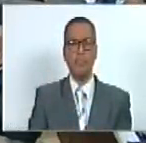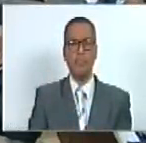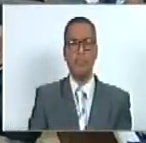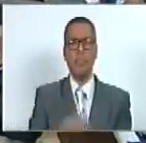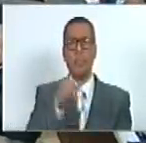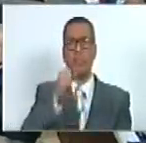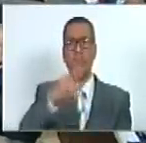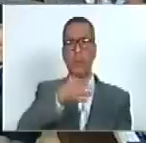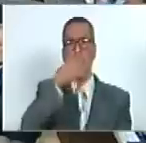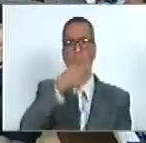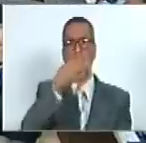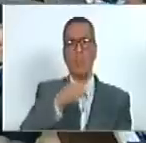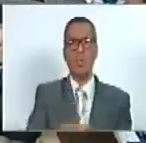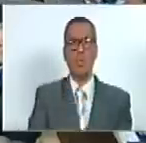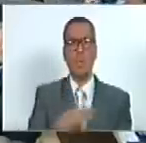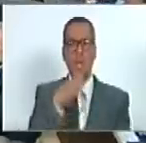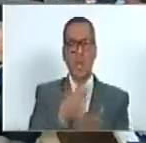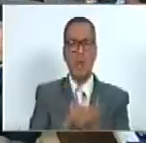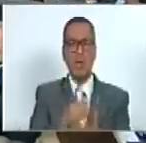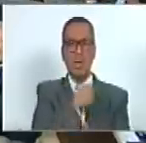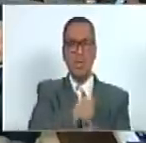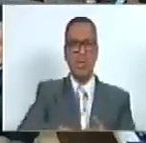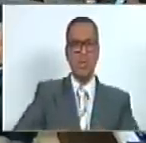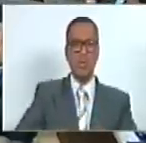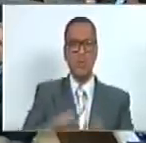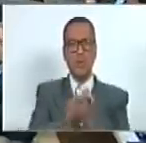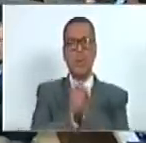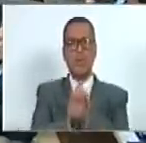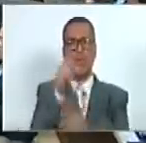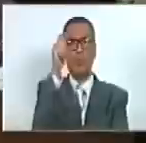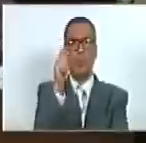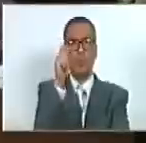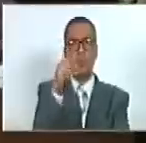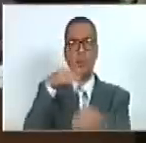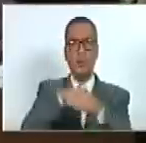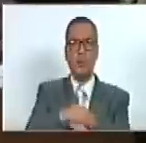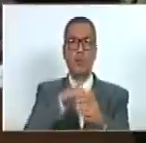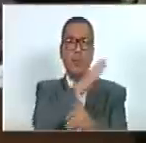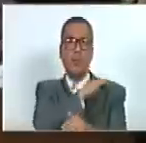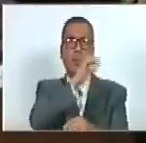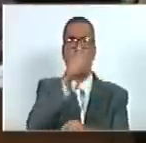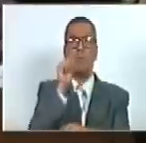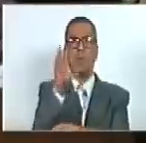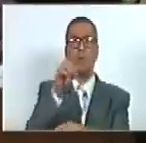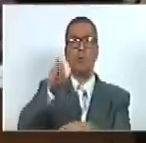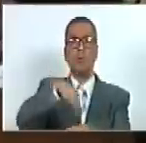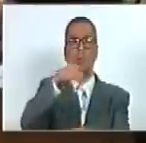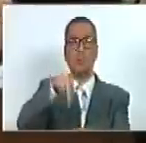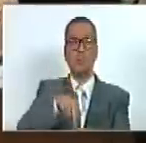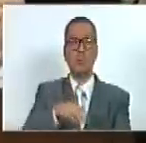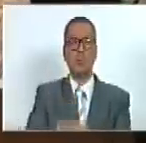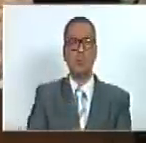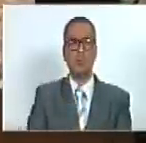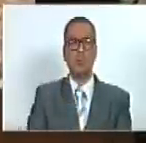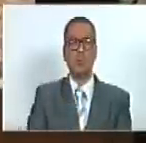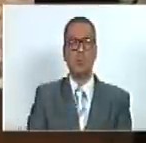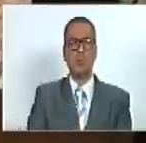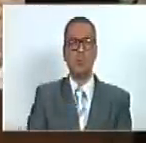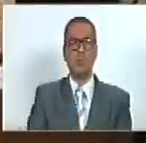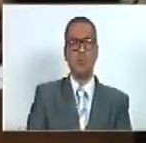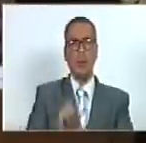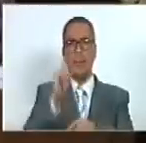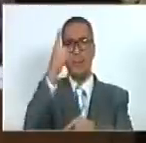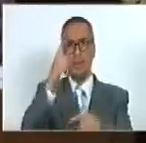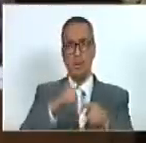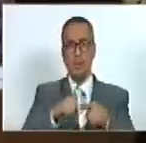Buenas tardes, gracias presidente, colegas parlamentarios, miembros de la Junta Directiva de la Asamblea Nacional. Lo primero